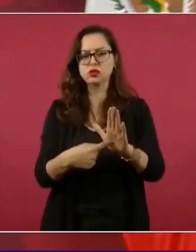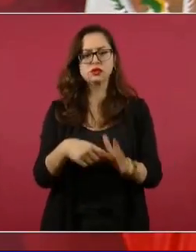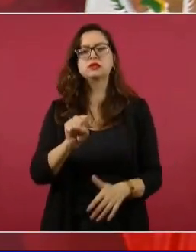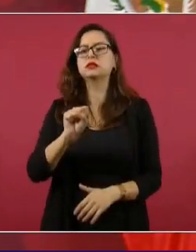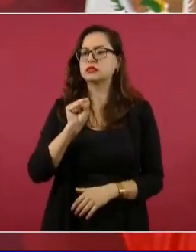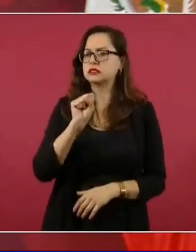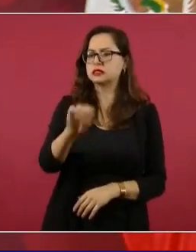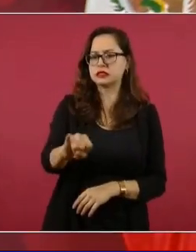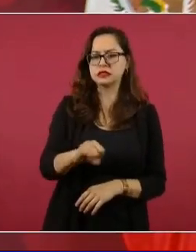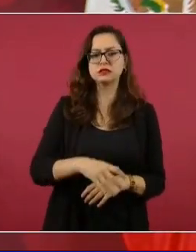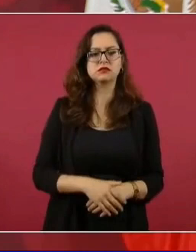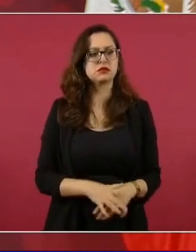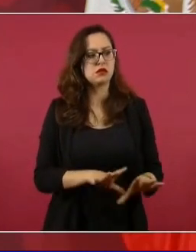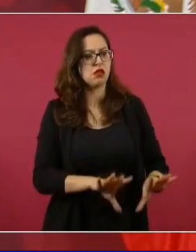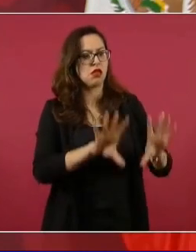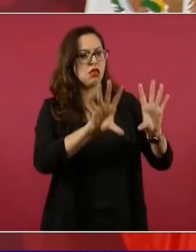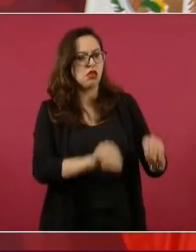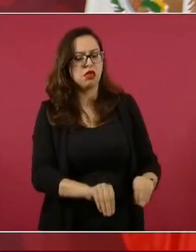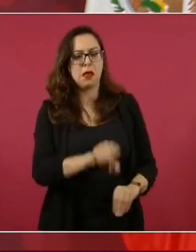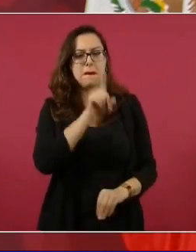no censurar.